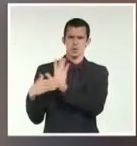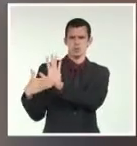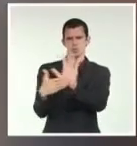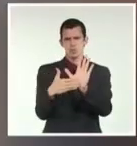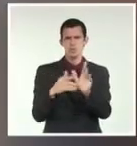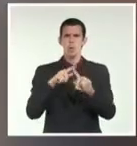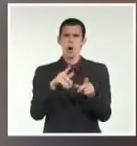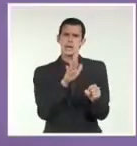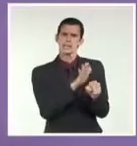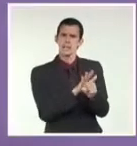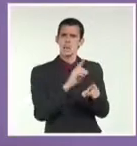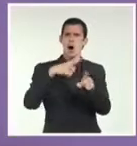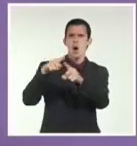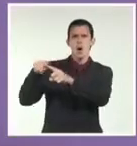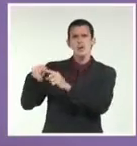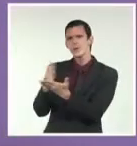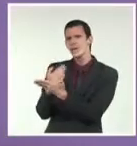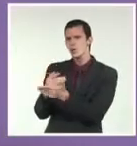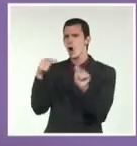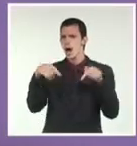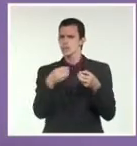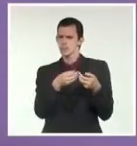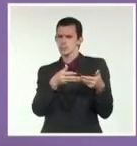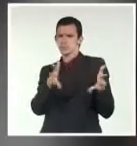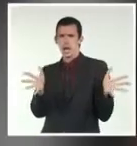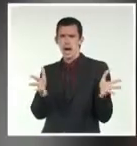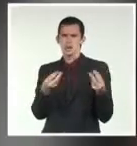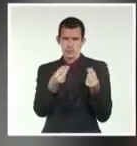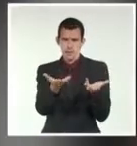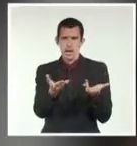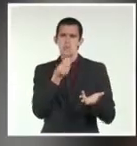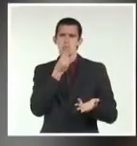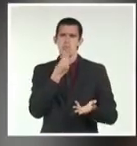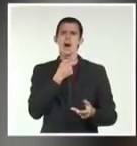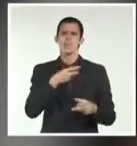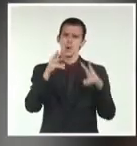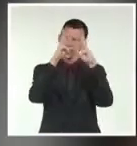Los libros se encuentran en la colección Diálogos en Contexto de la página web de